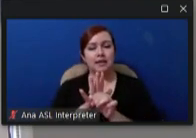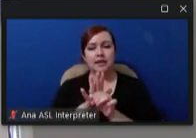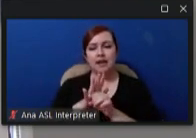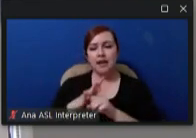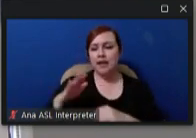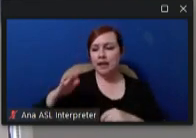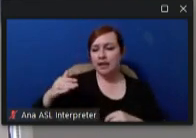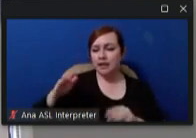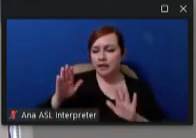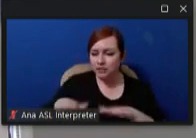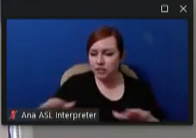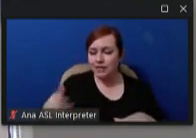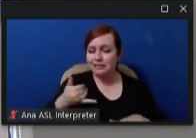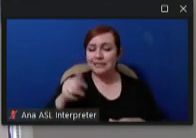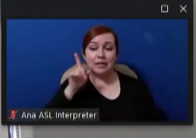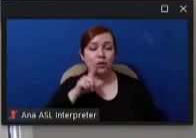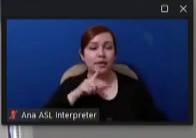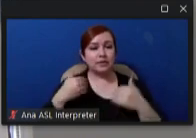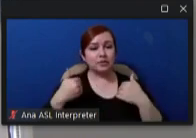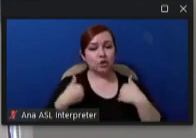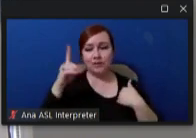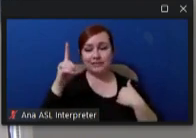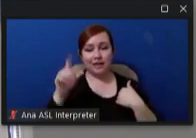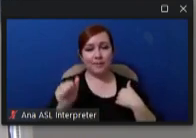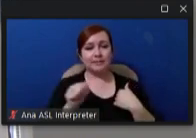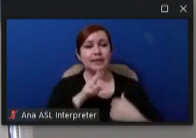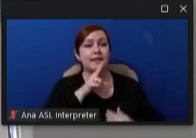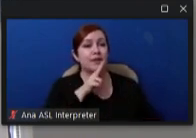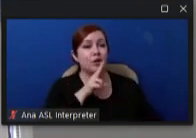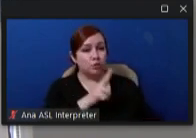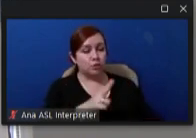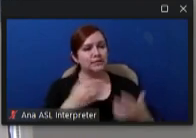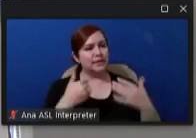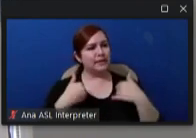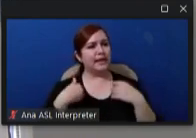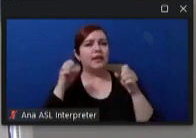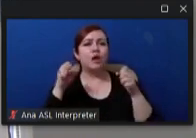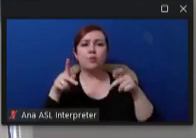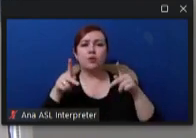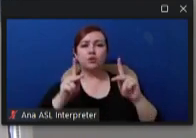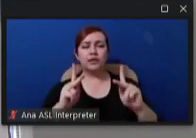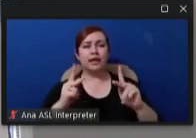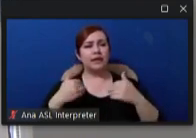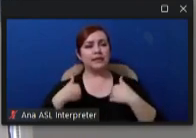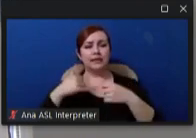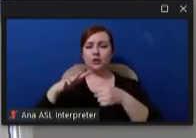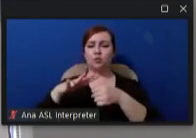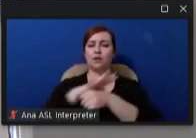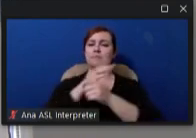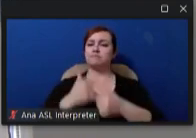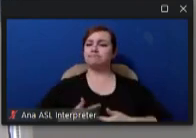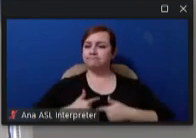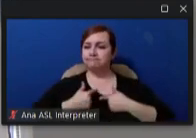mujeres con discapacidad en Honduras tengan la oportunidad de llevar una vida plena y autónoma, donde se respeten y